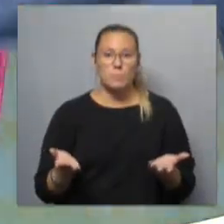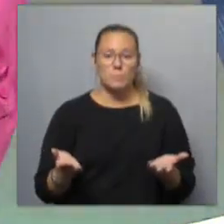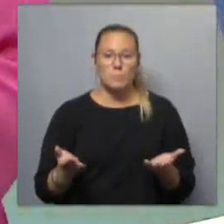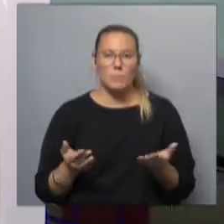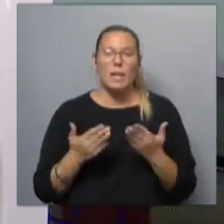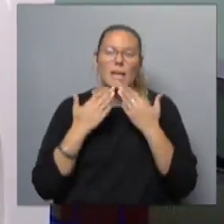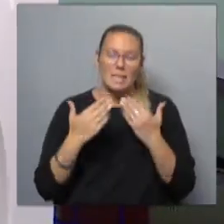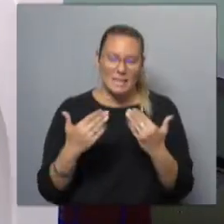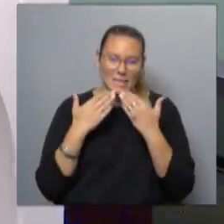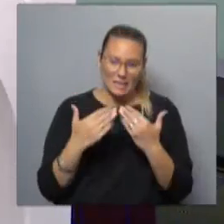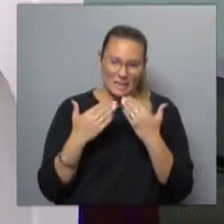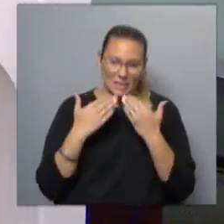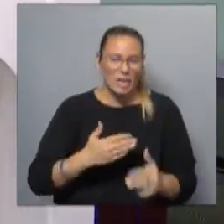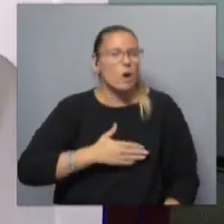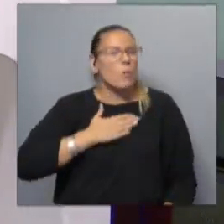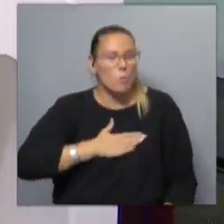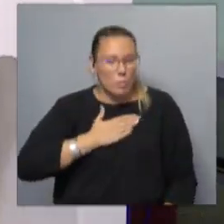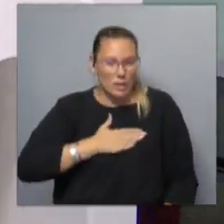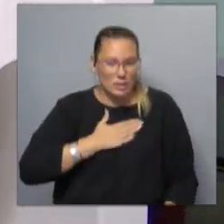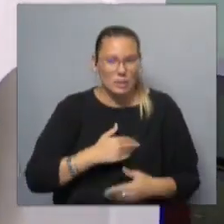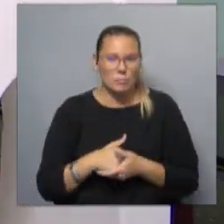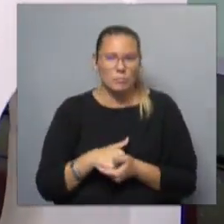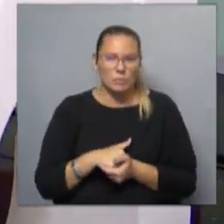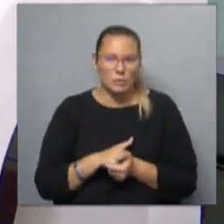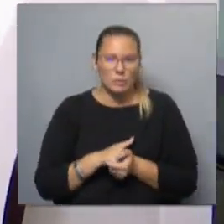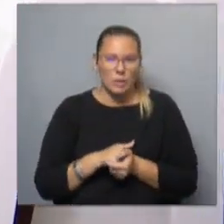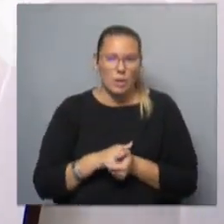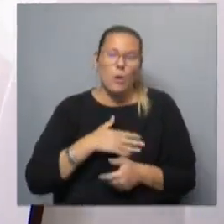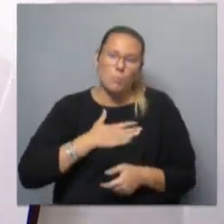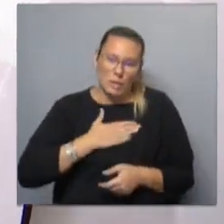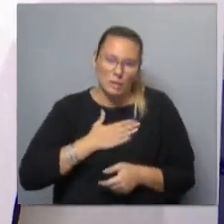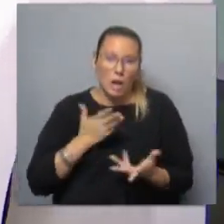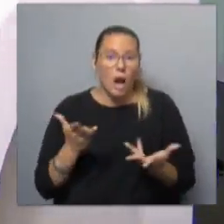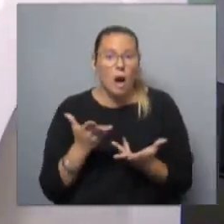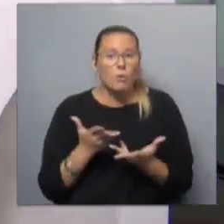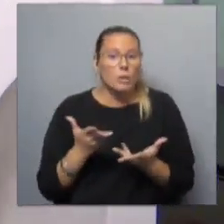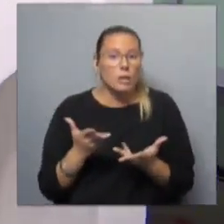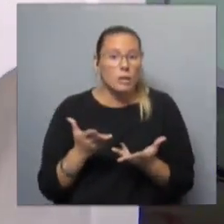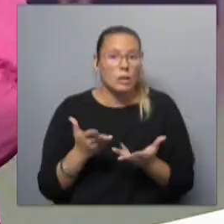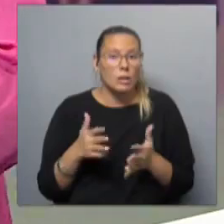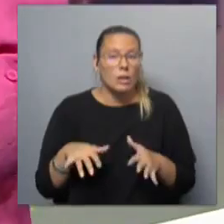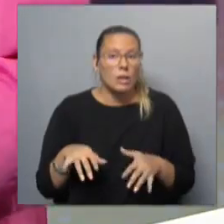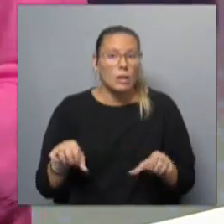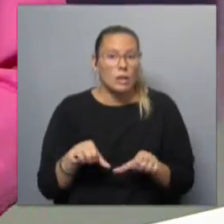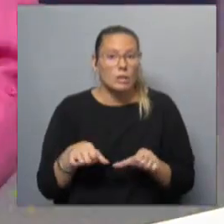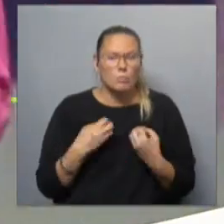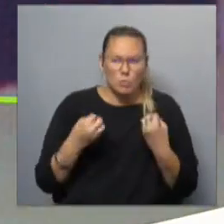Querido, muchísimas gracias, ¿verdad? Un placer recibirte. Un placer. Un gusto. ¿Para dónde nos vamos ahora? Yo estoy un poco perdido. ¿A dónde vamos? ¿Tanda?